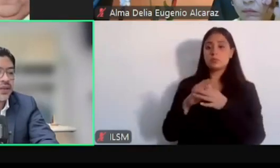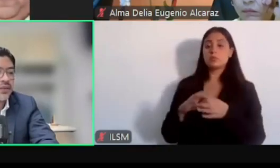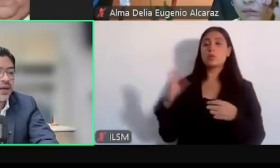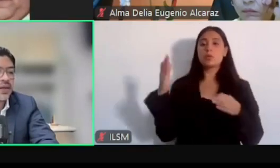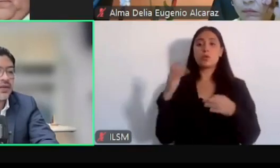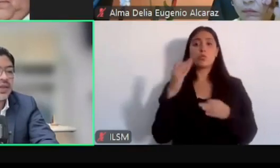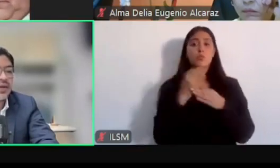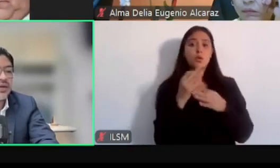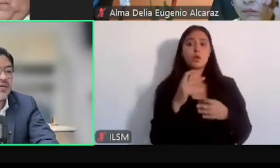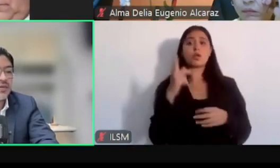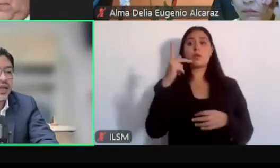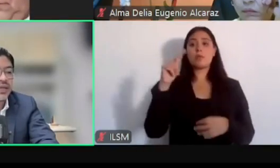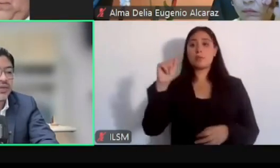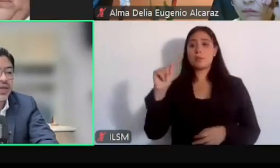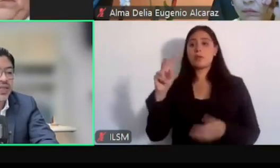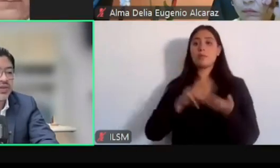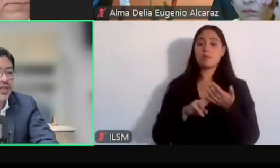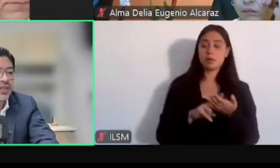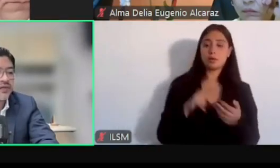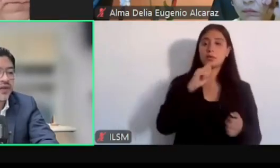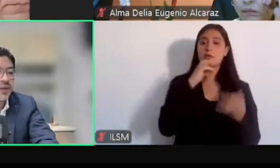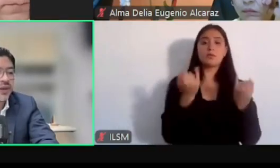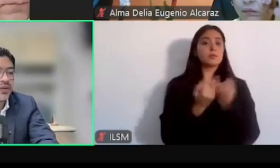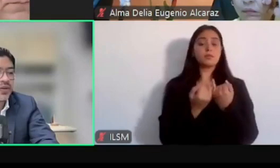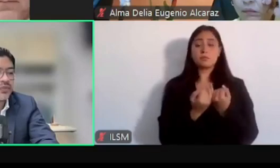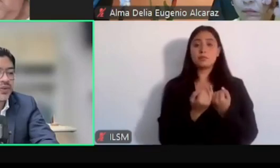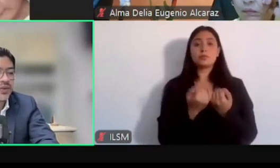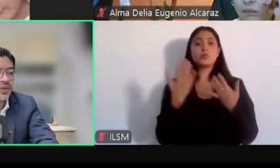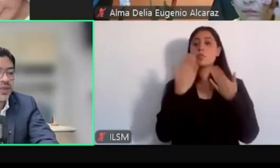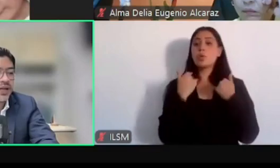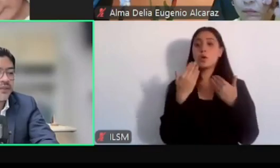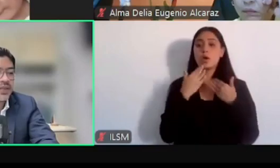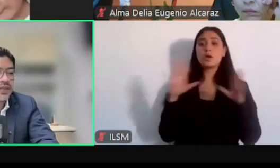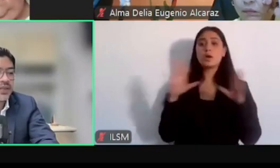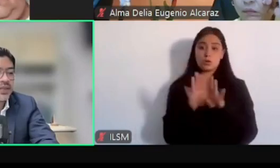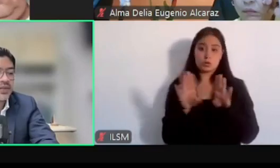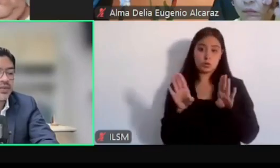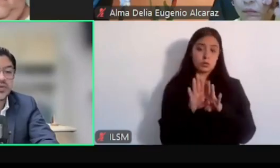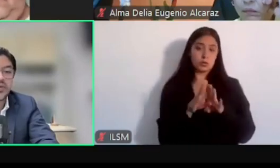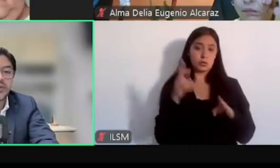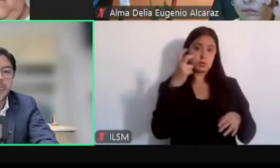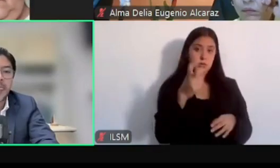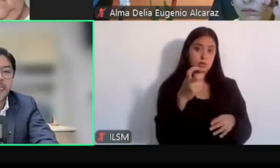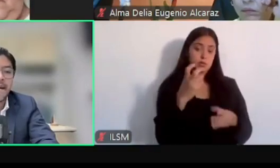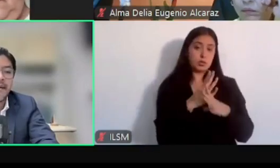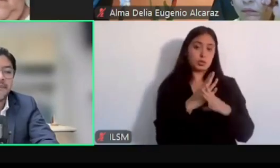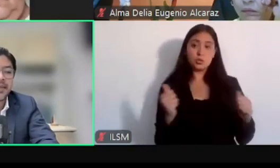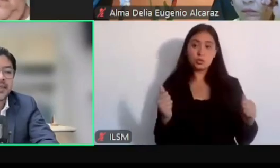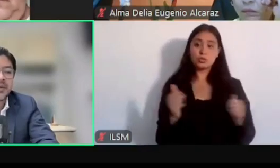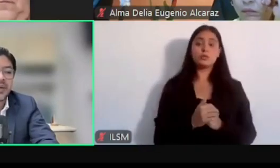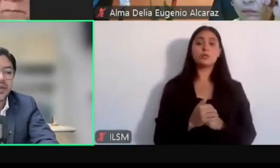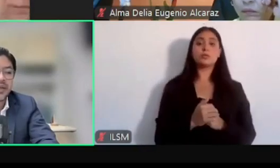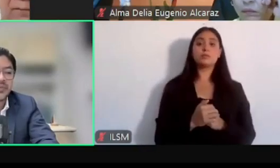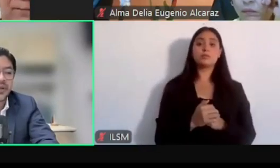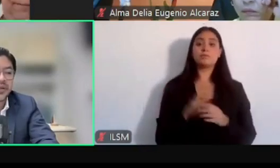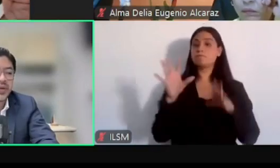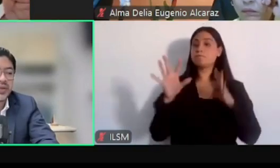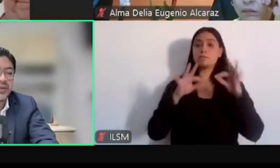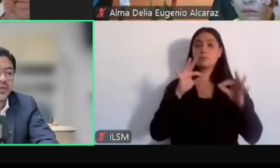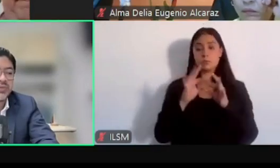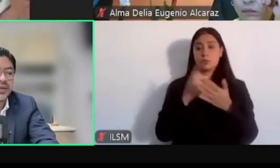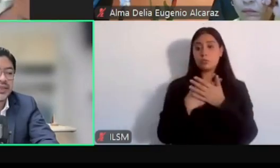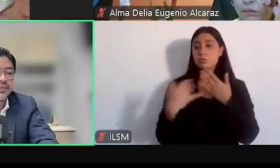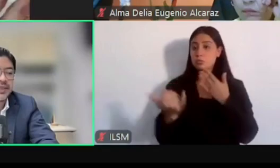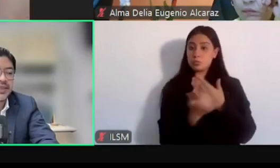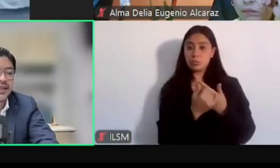PT y verde de conformidad con las razones y fundamentos expuestos en la presente resolución es la cuenta del proyecto de